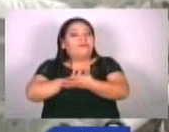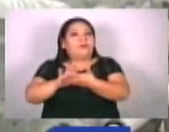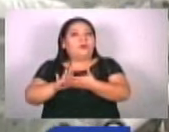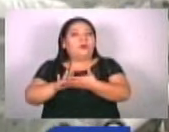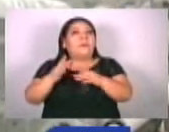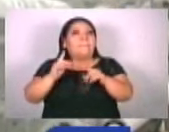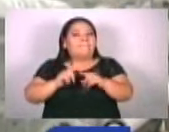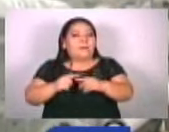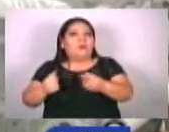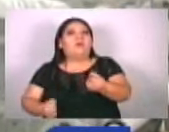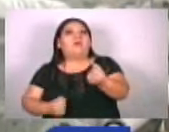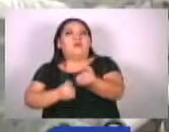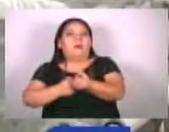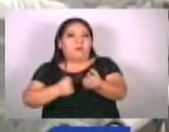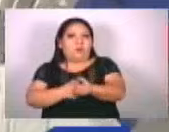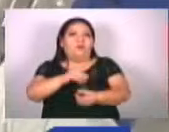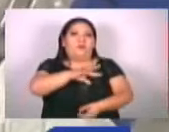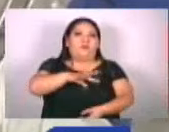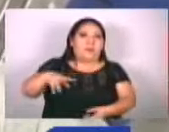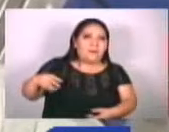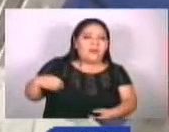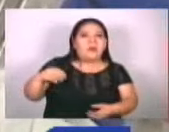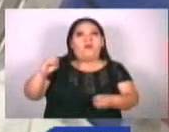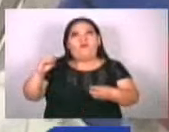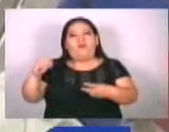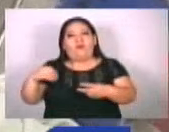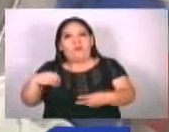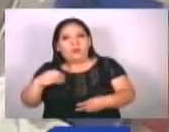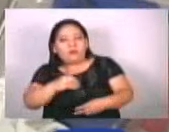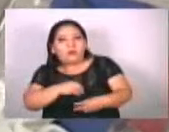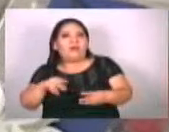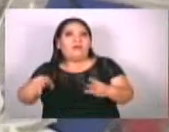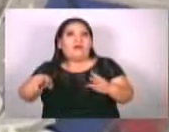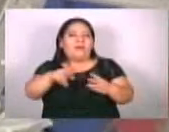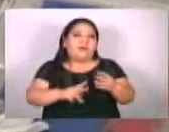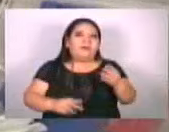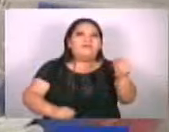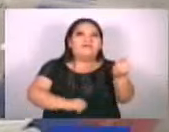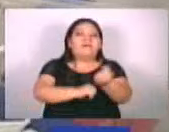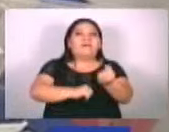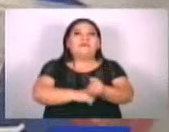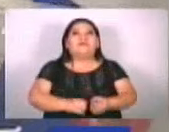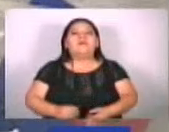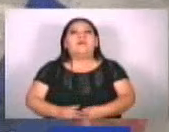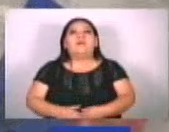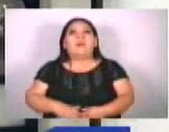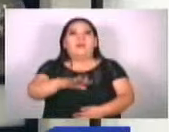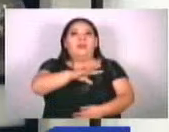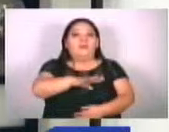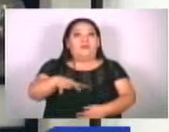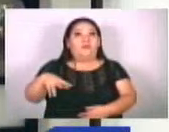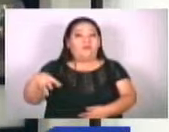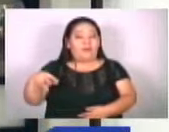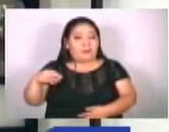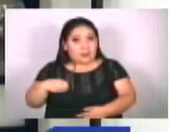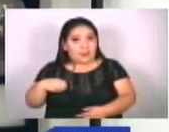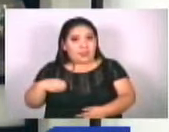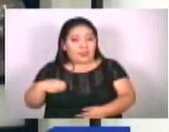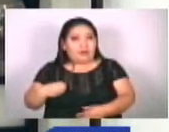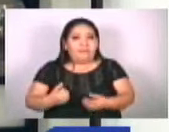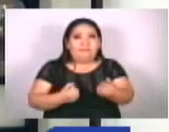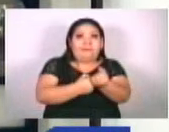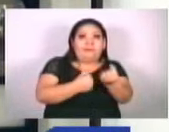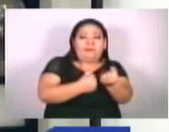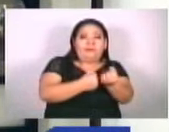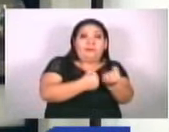apoyo profesional, familiar y de amigos es clave para salir adelante. Si la familia tiene un buen apego y un